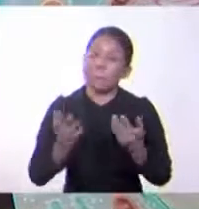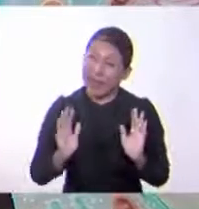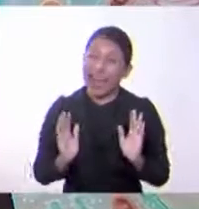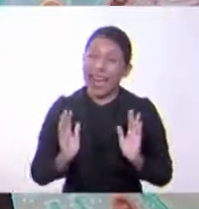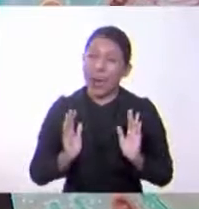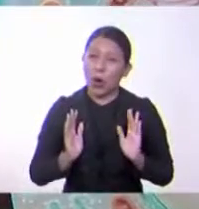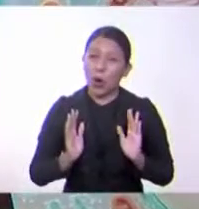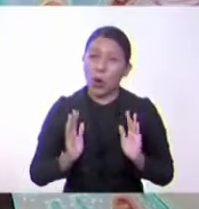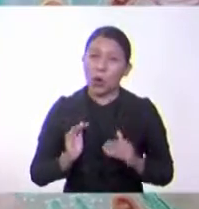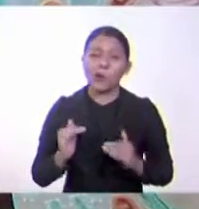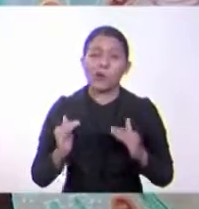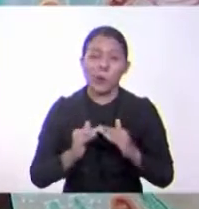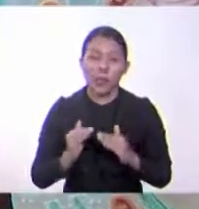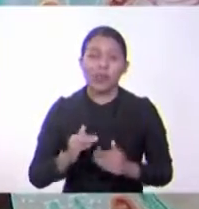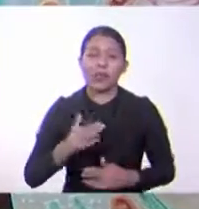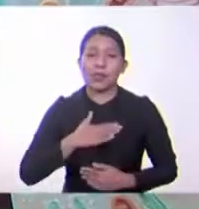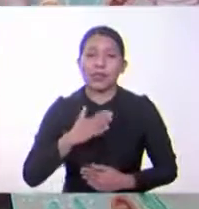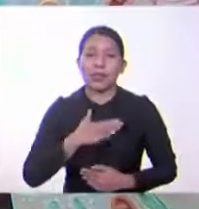también puede